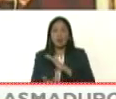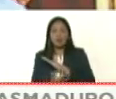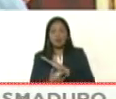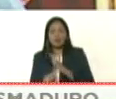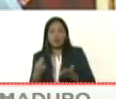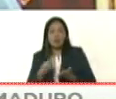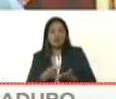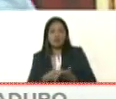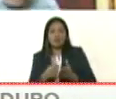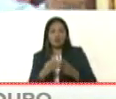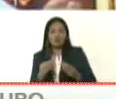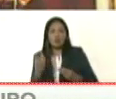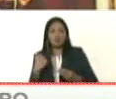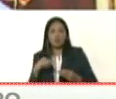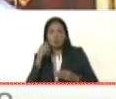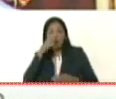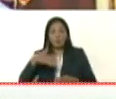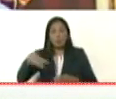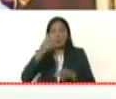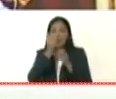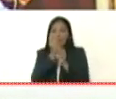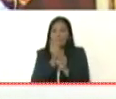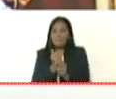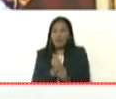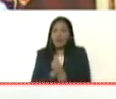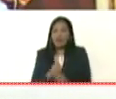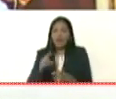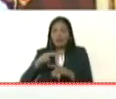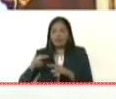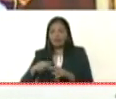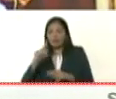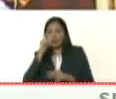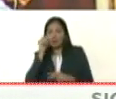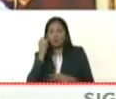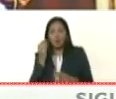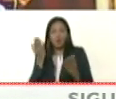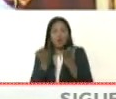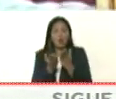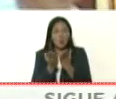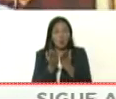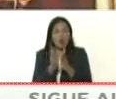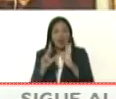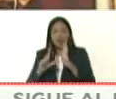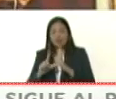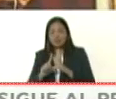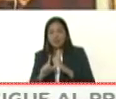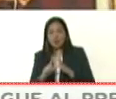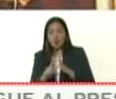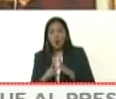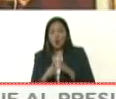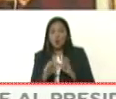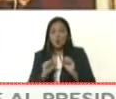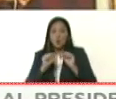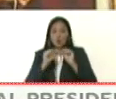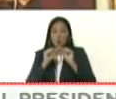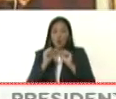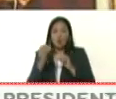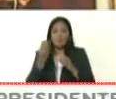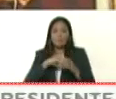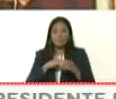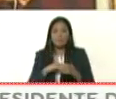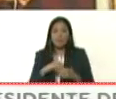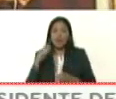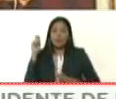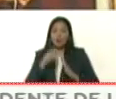dinero, y tenemos a un pueblo esperando y a unos niños, niñas en las escuelas, en los liceos. Avancemos. El